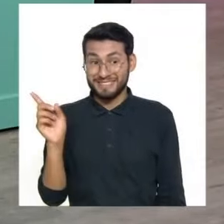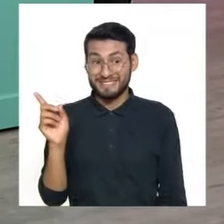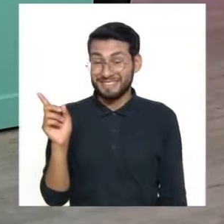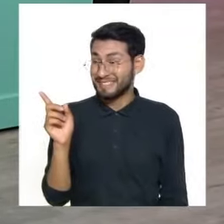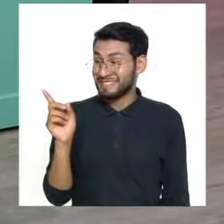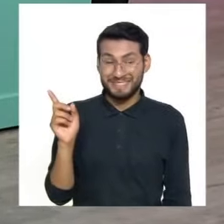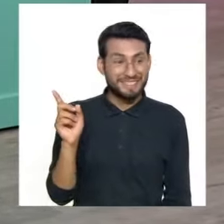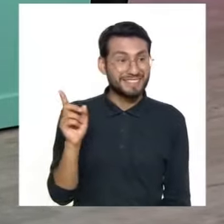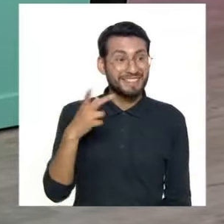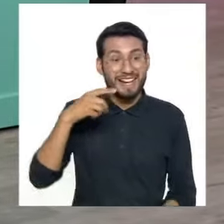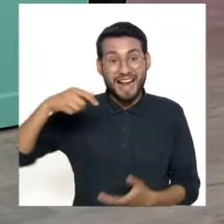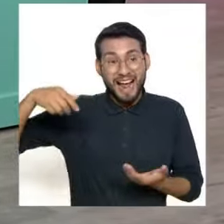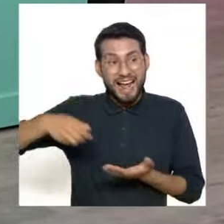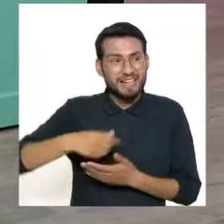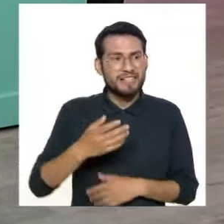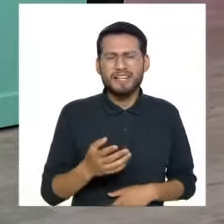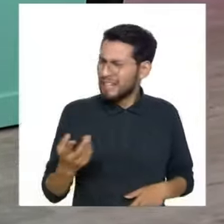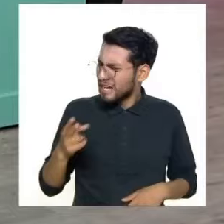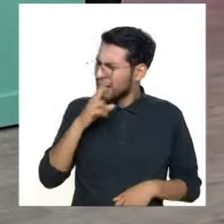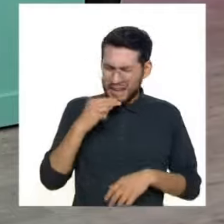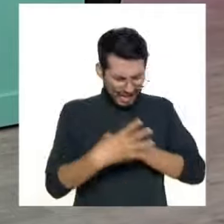aquí nicols